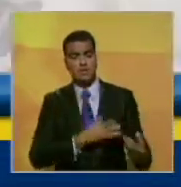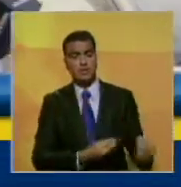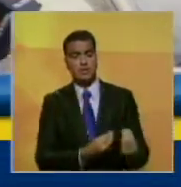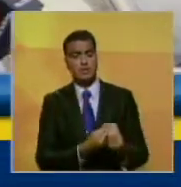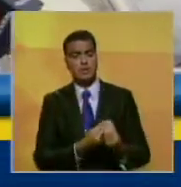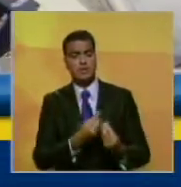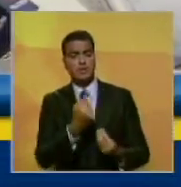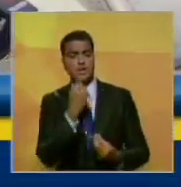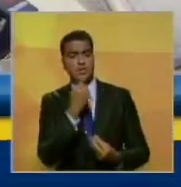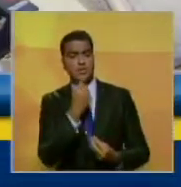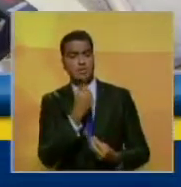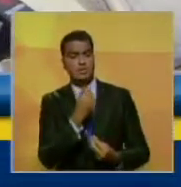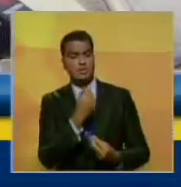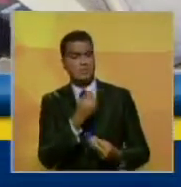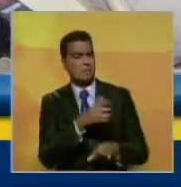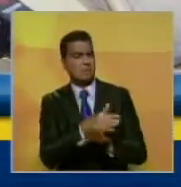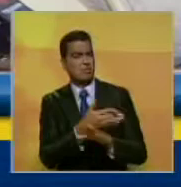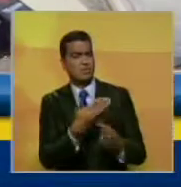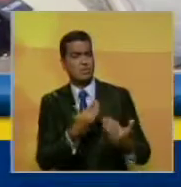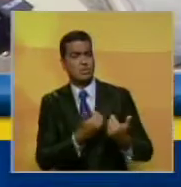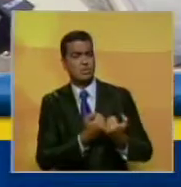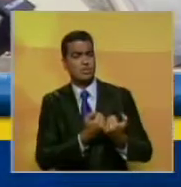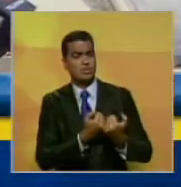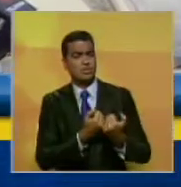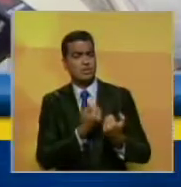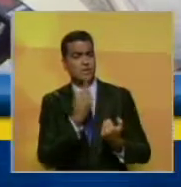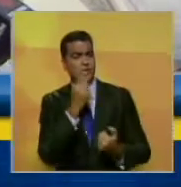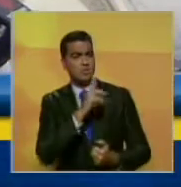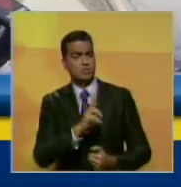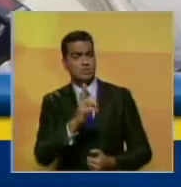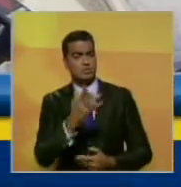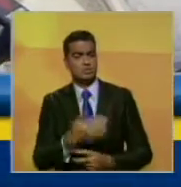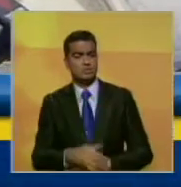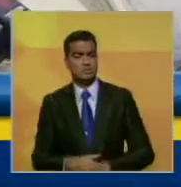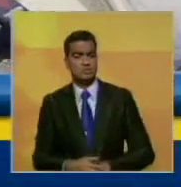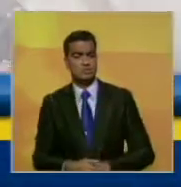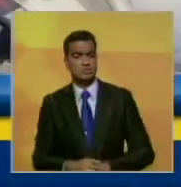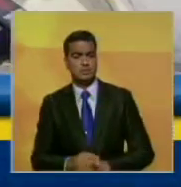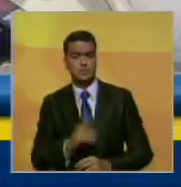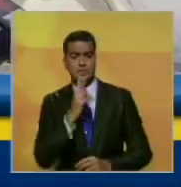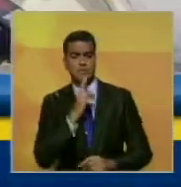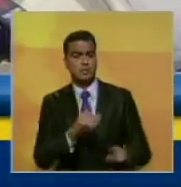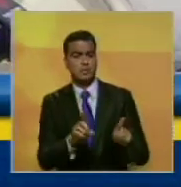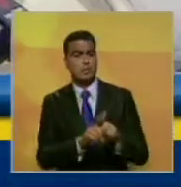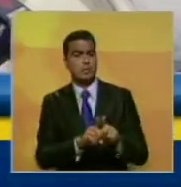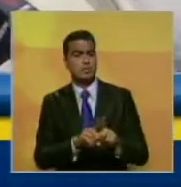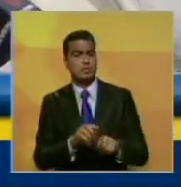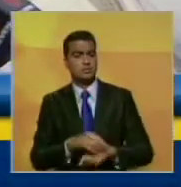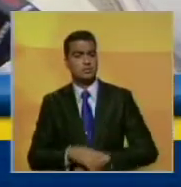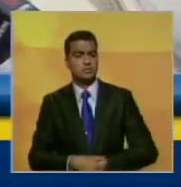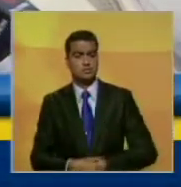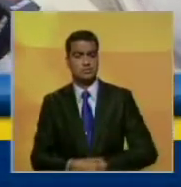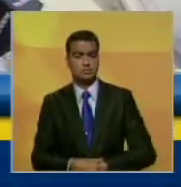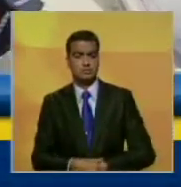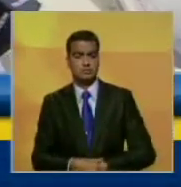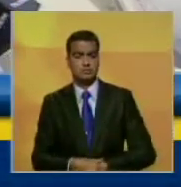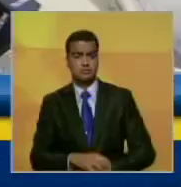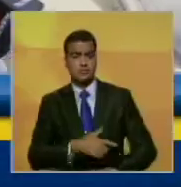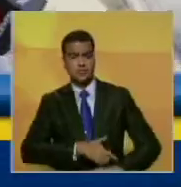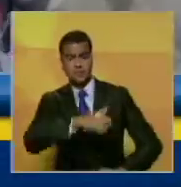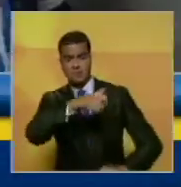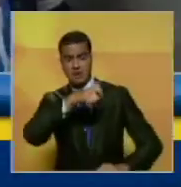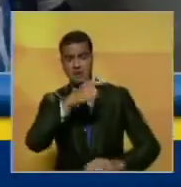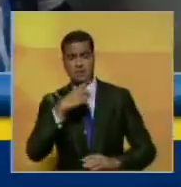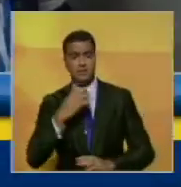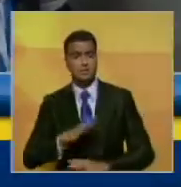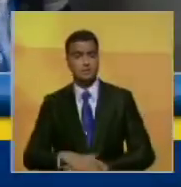le dijo que a meter con mi novia, palabras que yo use. Y mi hijo le respondió con la misma actitud. Y bueno, y sacó la pistola y le